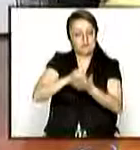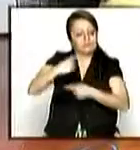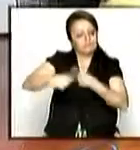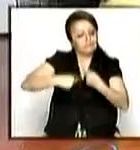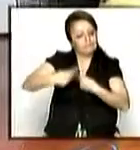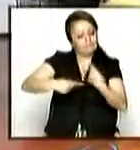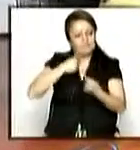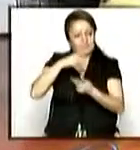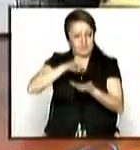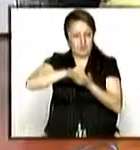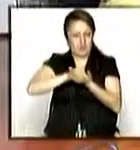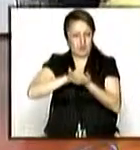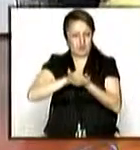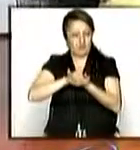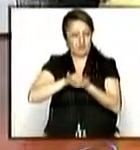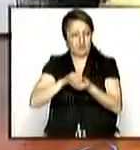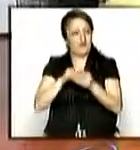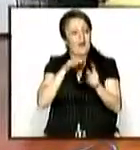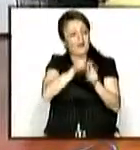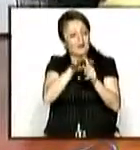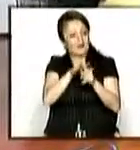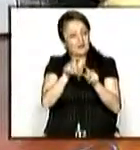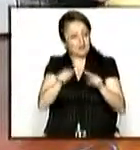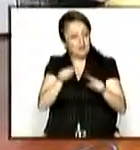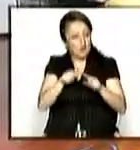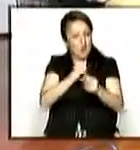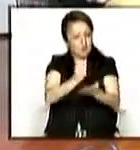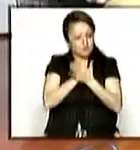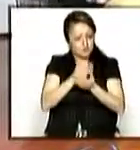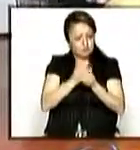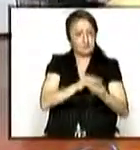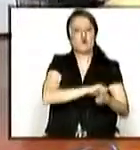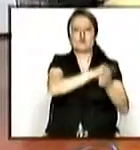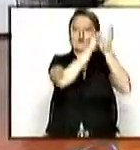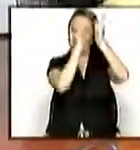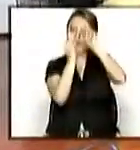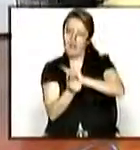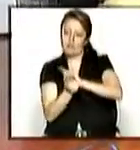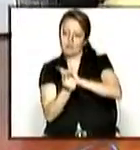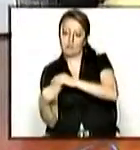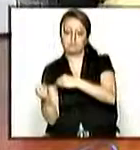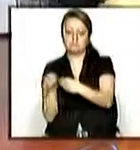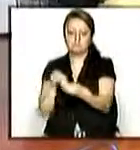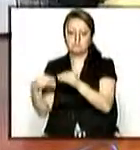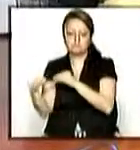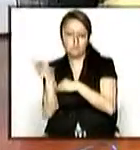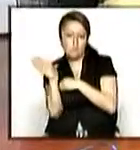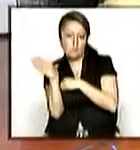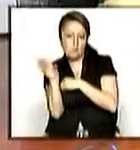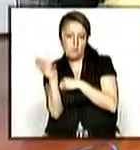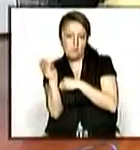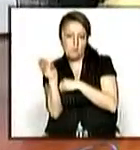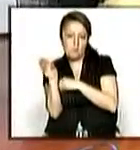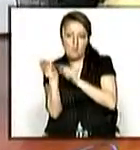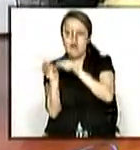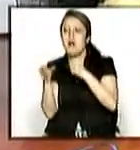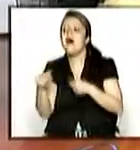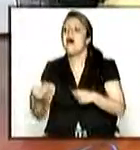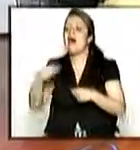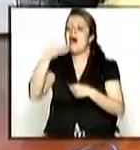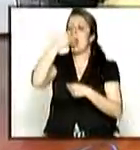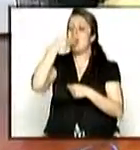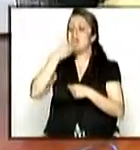prótesis flexibles que nos ayudan mucho a dar una terapéutica en rehabilitación oral, porque,